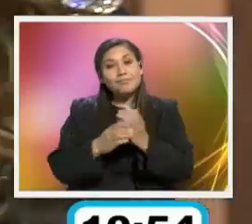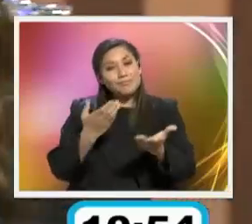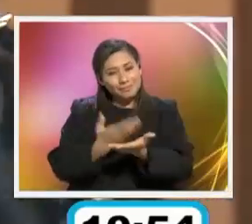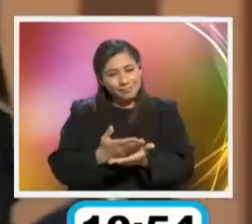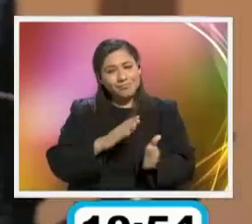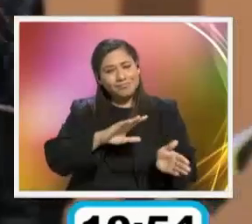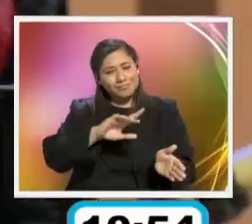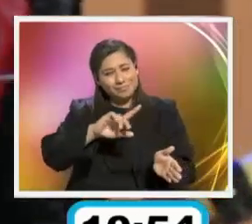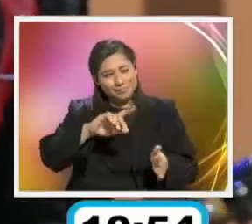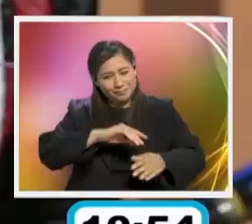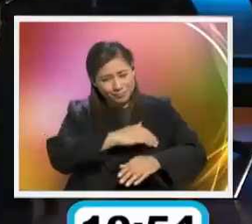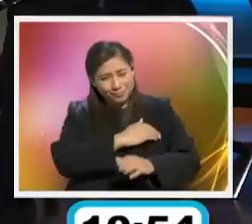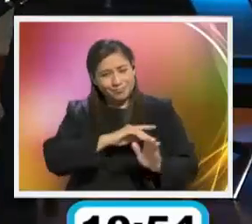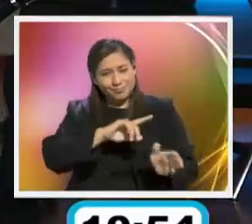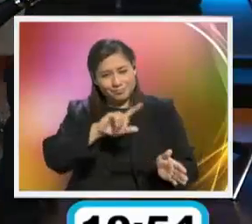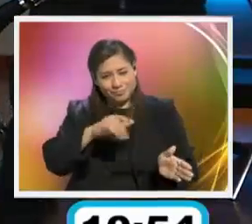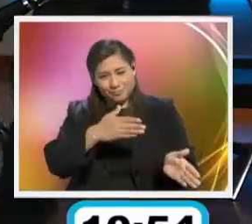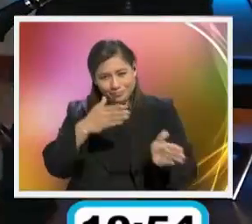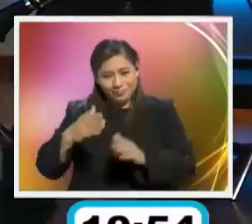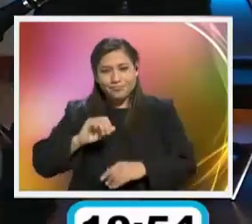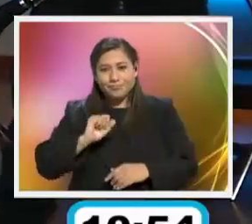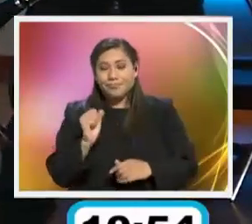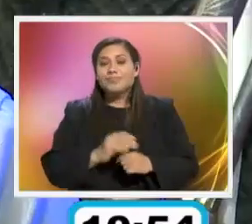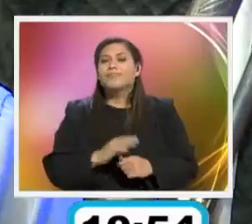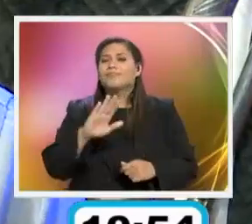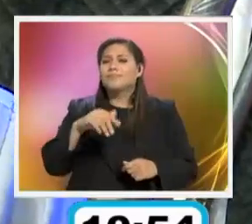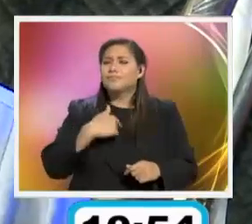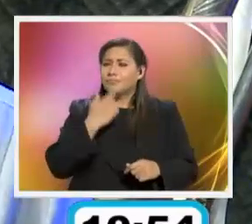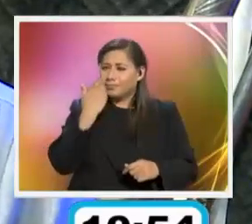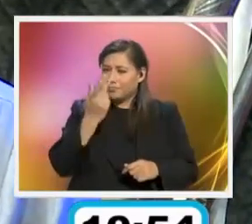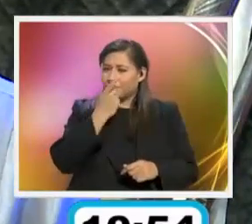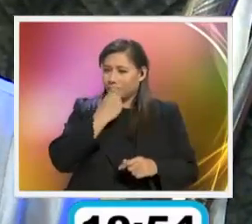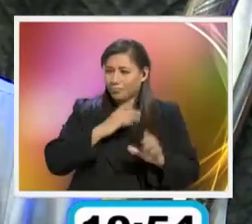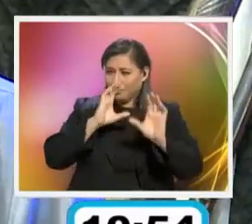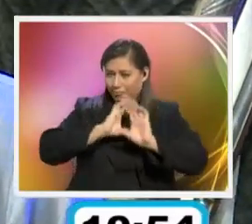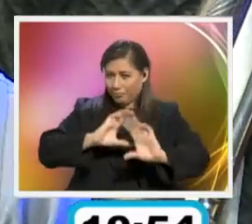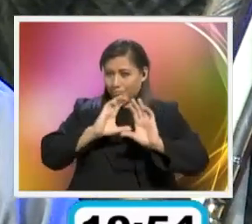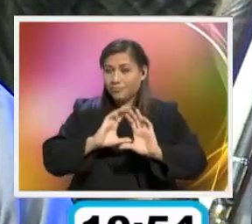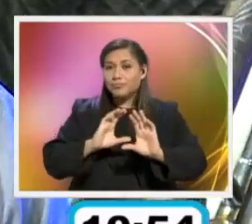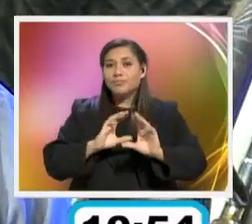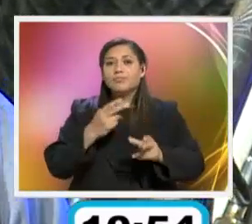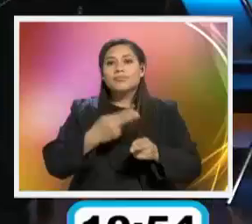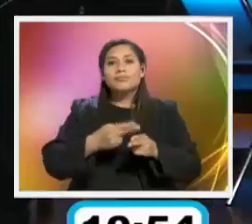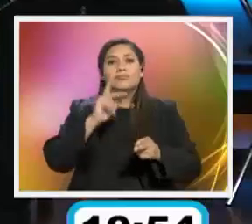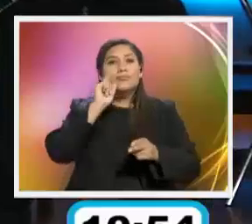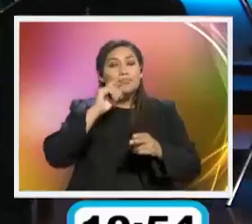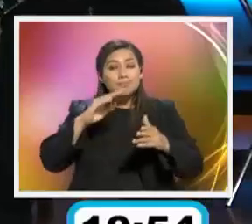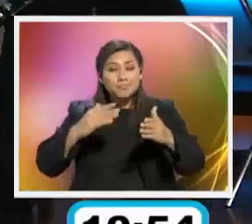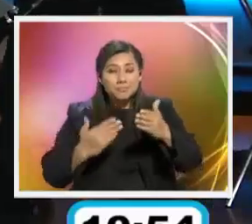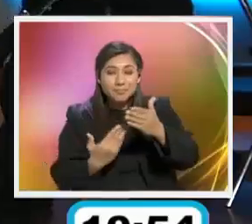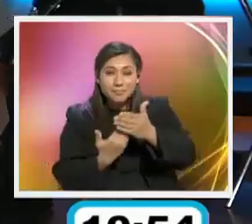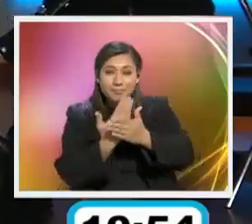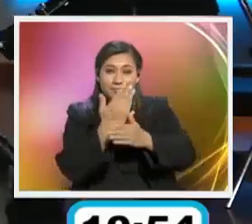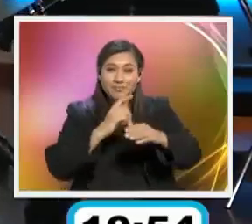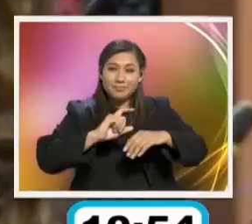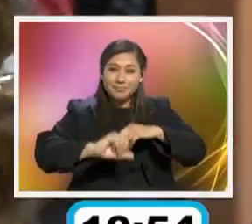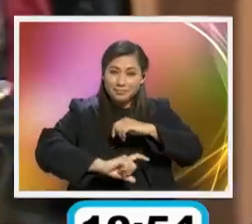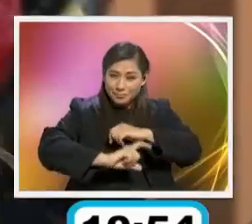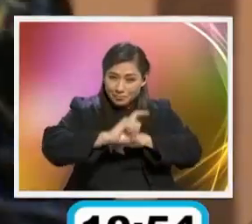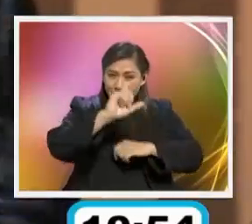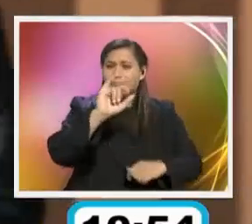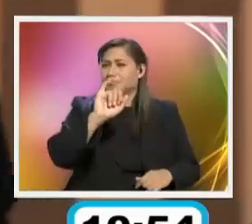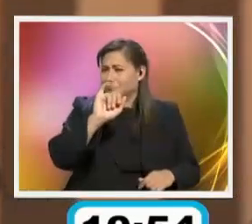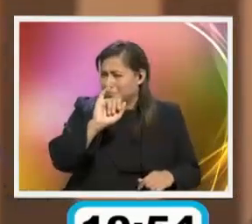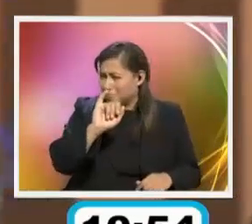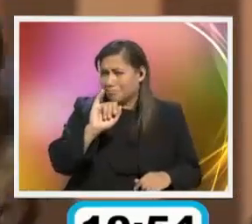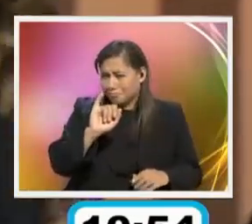ya después vendrá. Eso nos gusta. Oye, yo quisiera pues que nos cantaras Hasta que amanezca, pero hasta que amanezca el día de Pero mañana. está, sí, de ¿No?